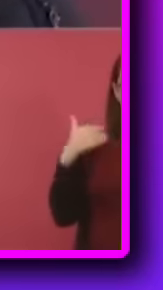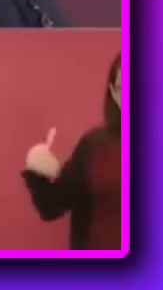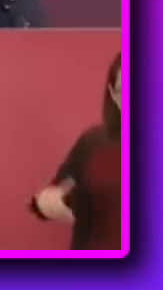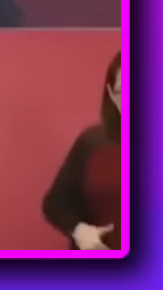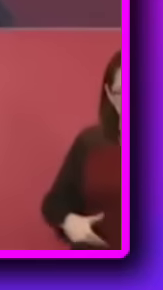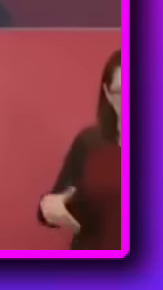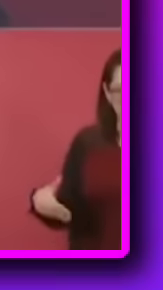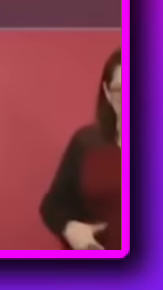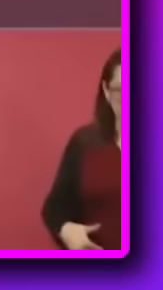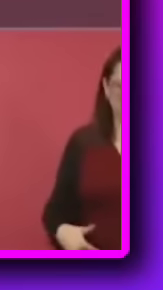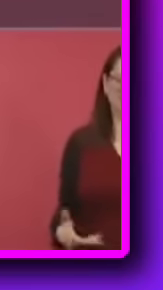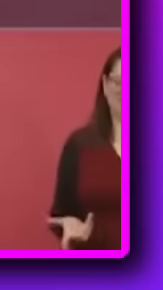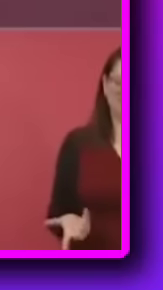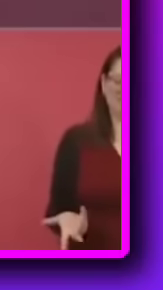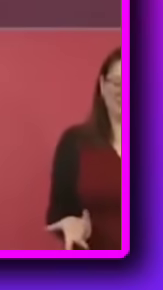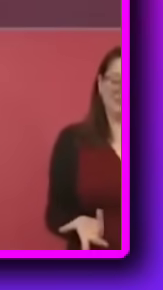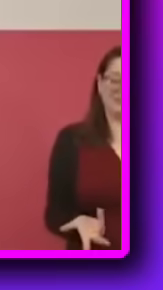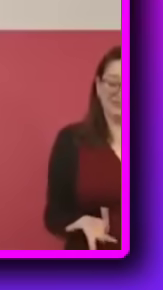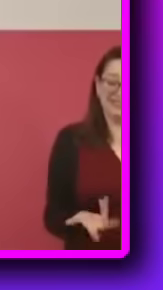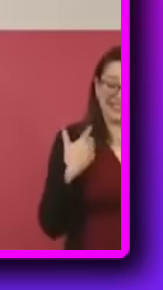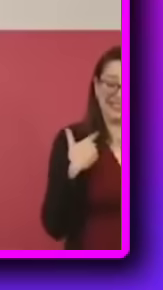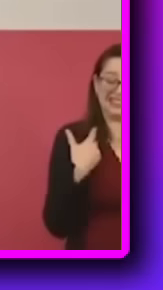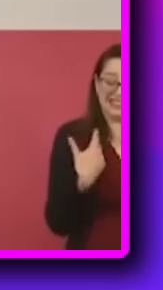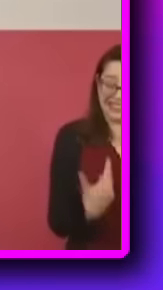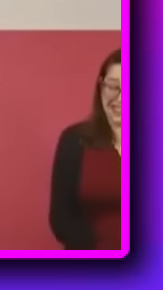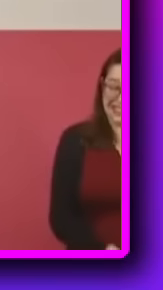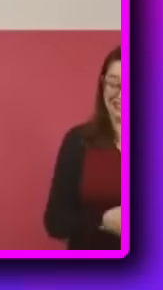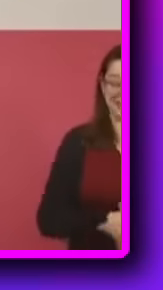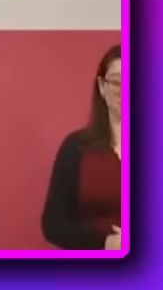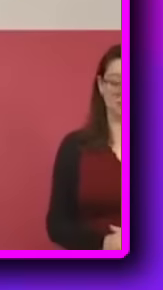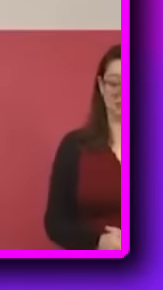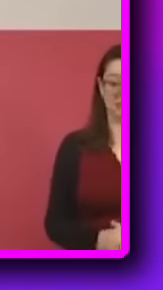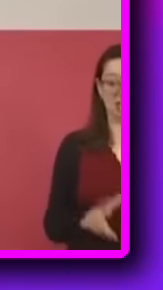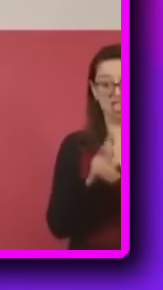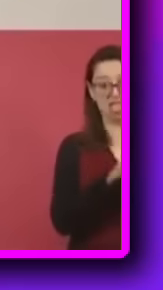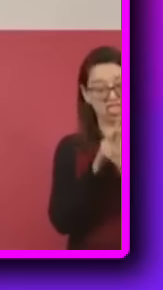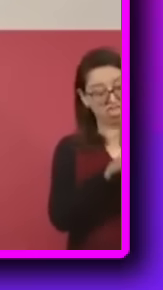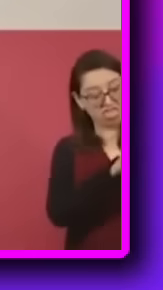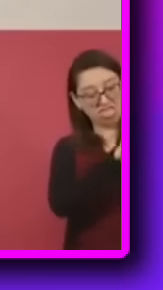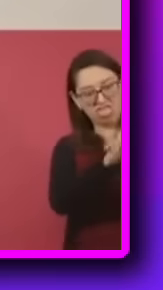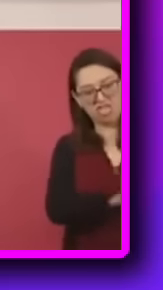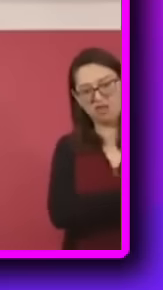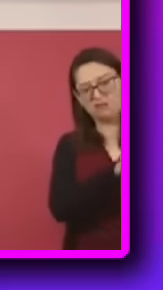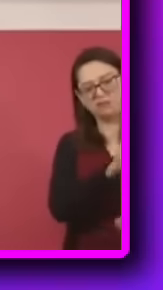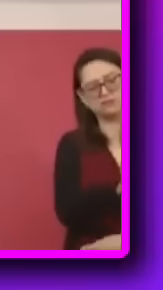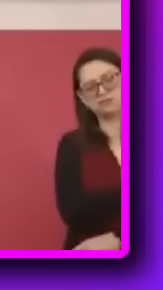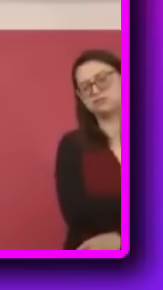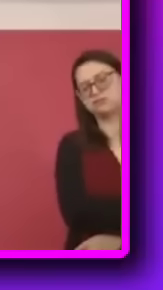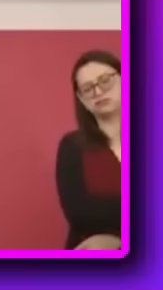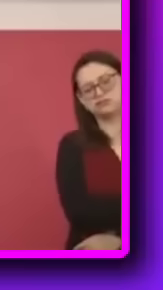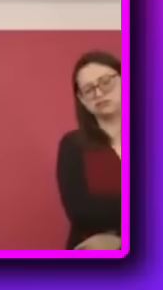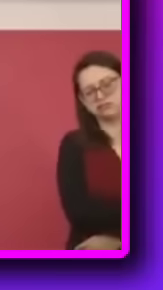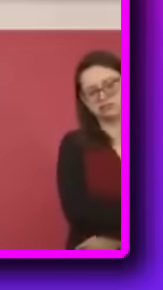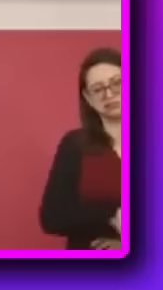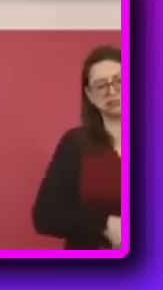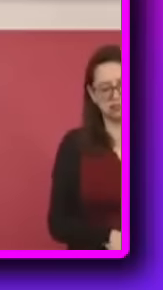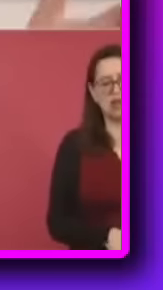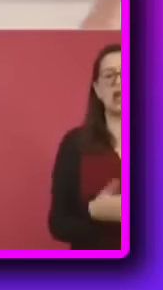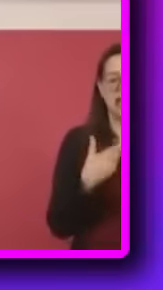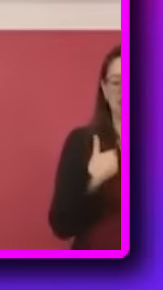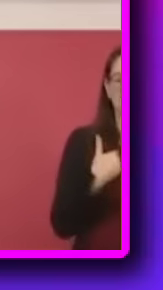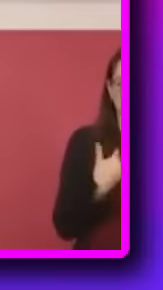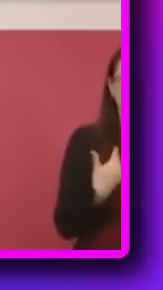hombre! Y si hablamos de cobrar impuestos, ¿cuándo López Obrador ha pagado impuestos? En su